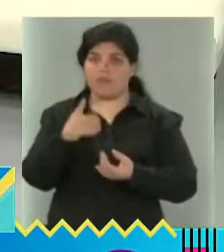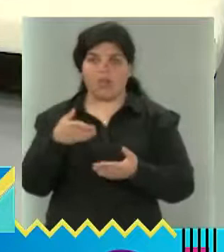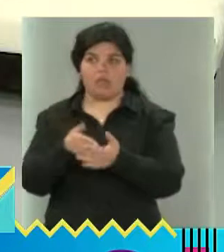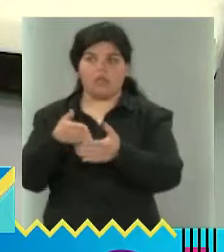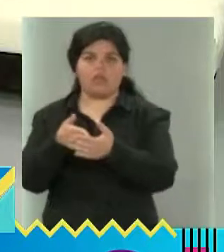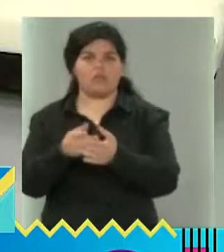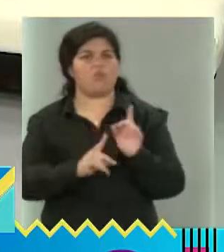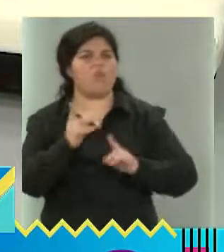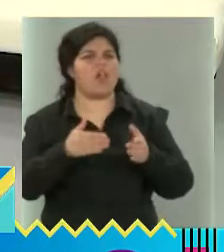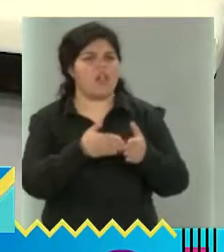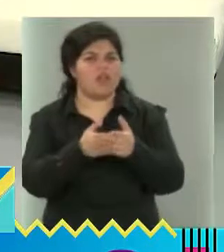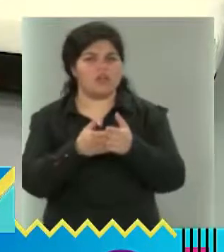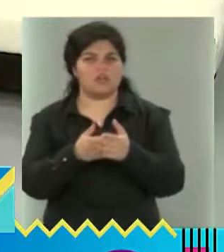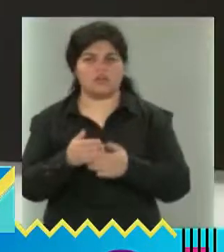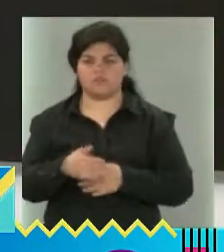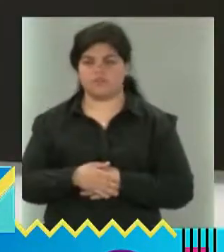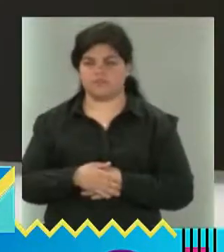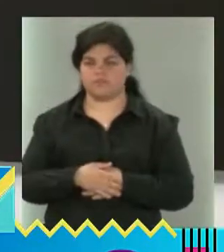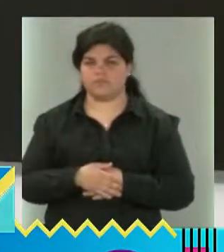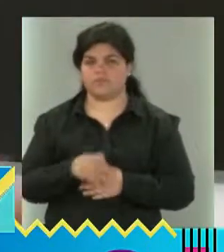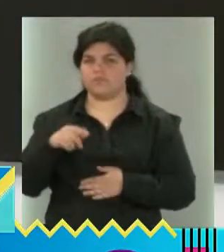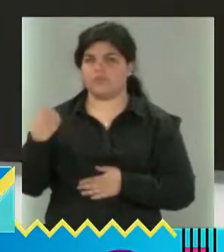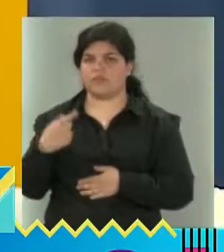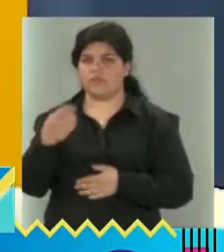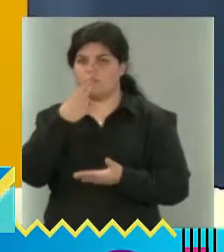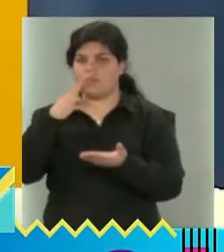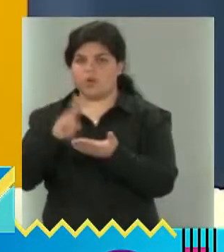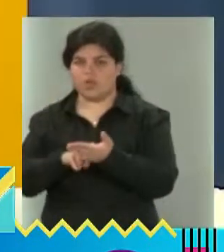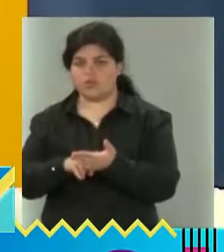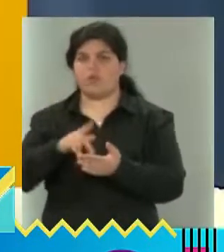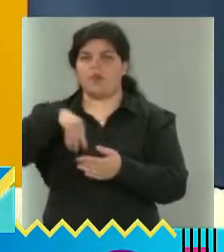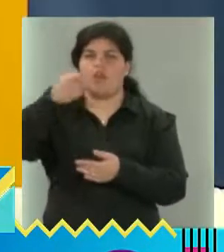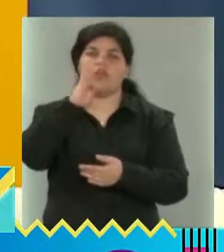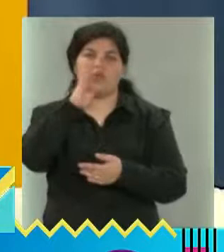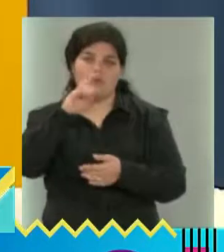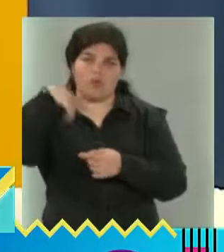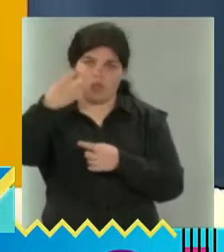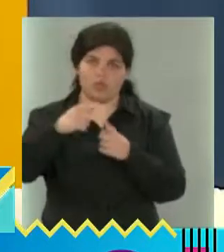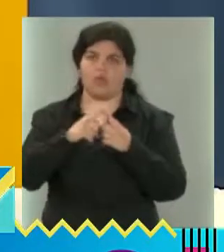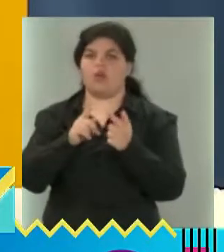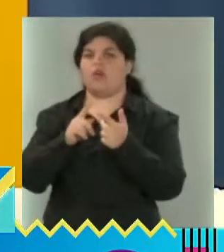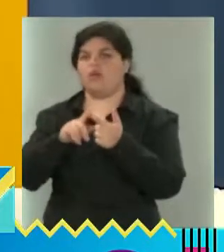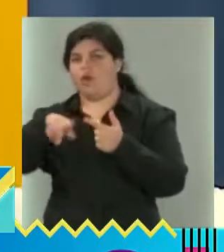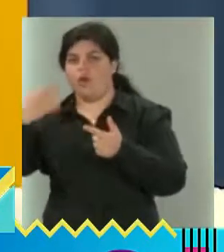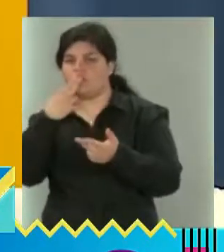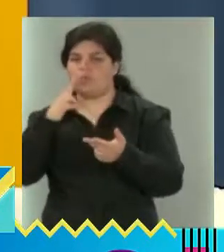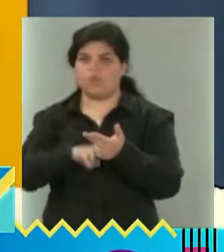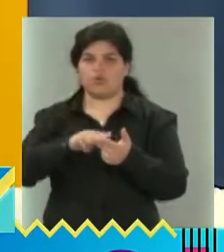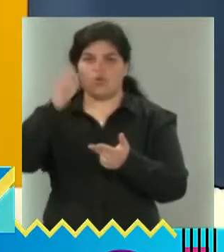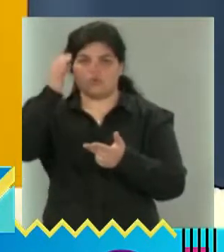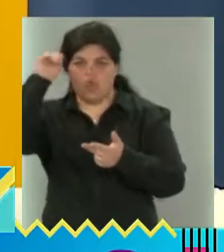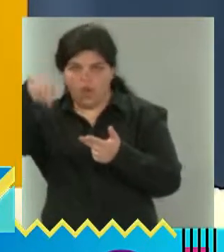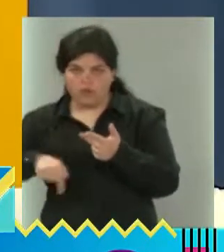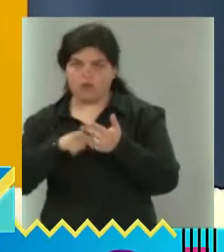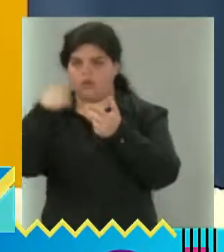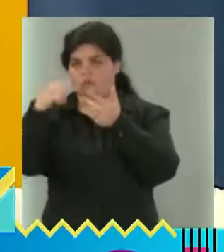Y son los aranceles. O sea, tenemos aranceles para ir a Estados Unidos, tenemos aranceles para ir a China, tenemos aranceles para ir a Sudáfrica, tenemos aranceles para ir a